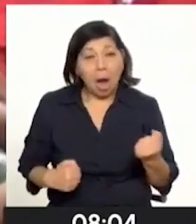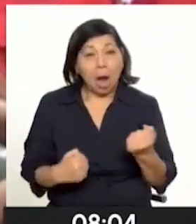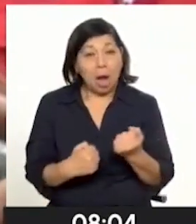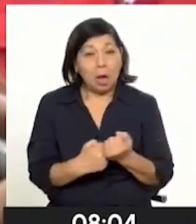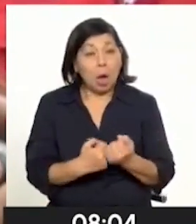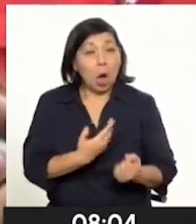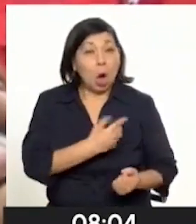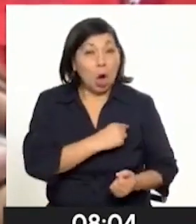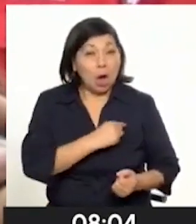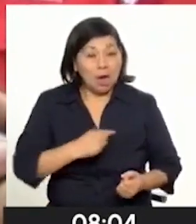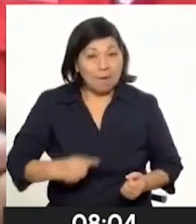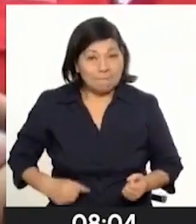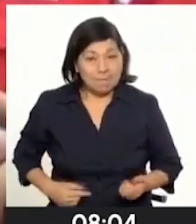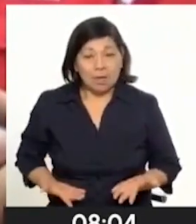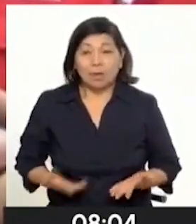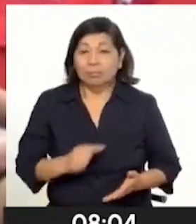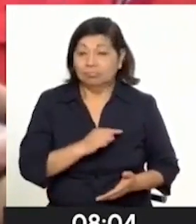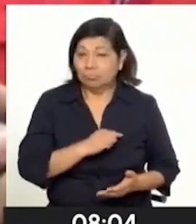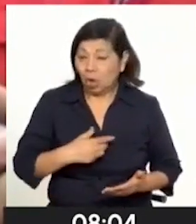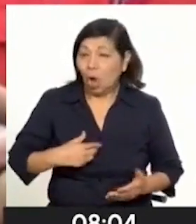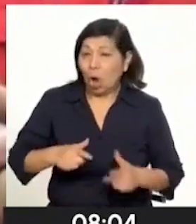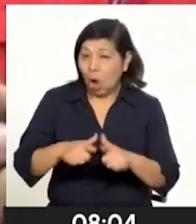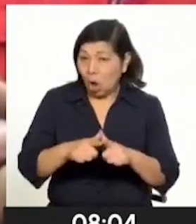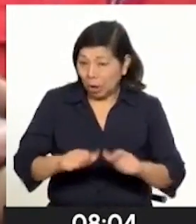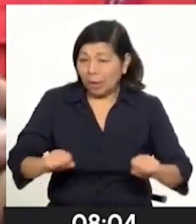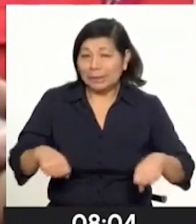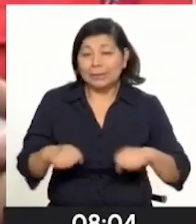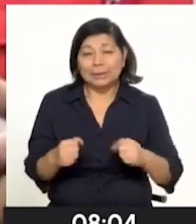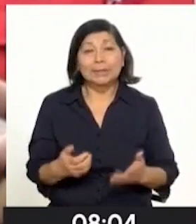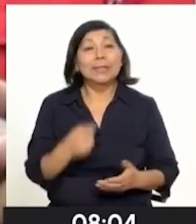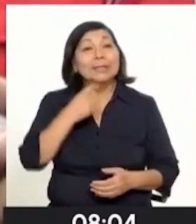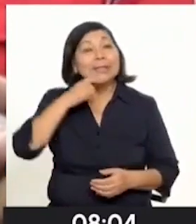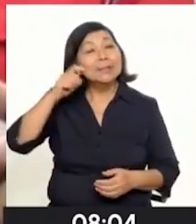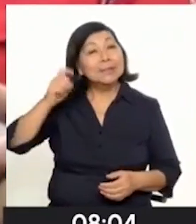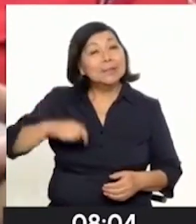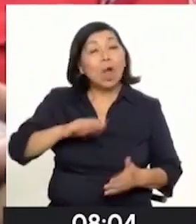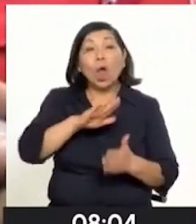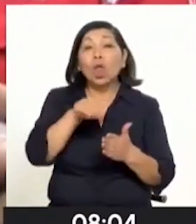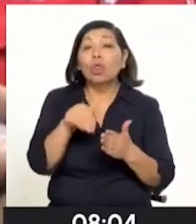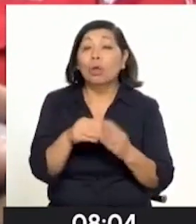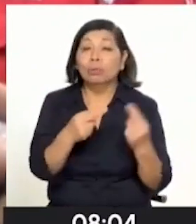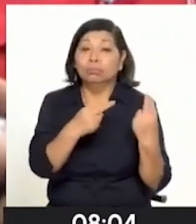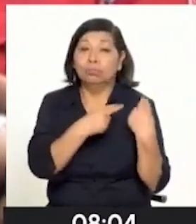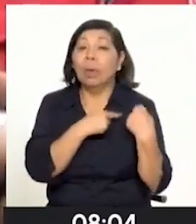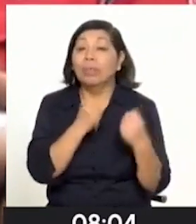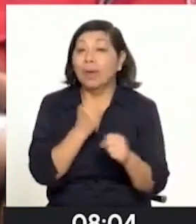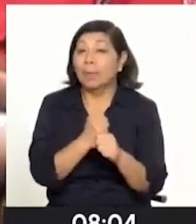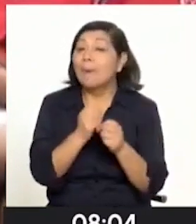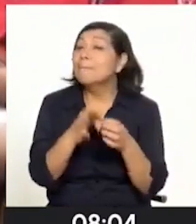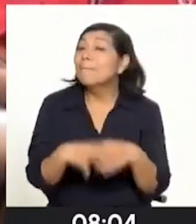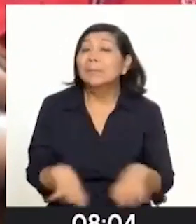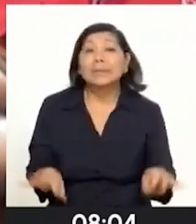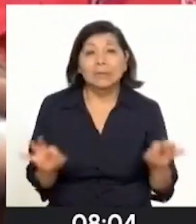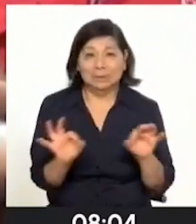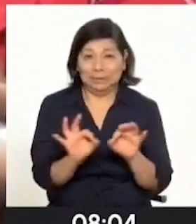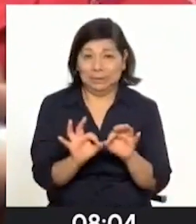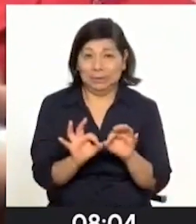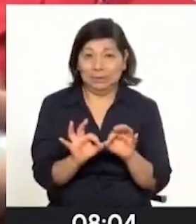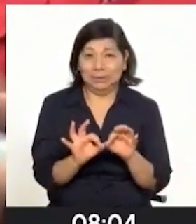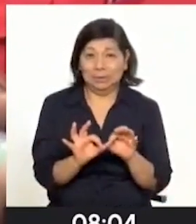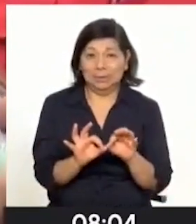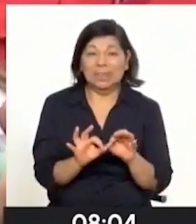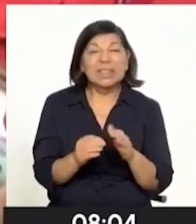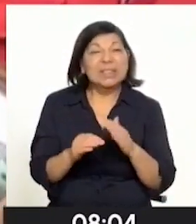hay un gobierno nacional, hay un gobierno regional y un gobierno local. Entonces necesitamos que todos cumplan su función. Lo más importante está abajo